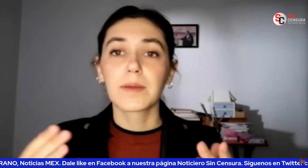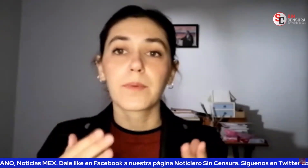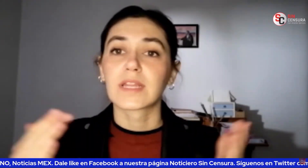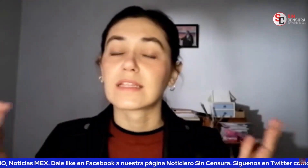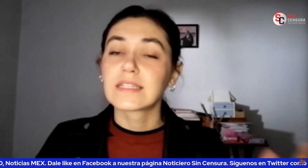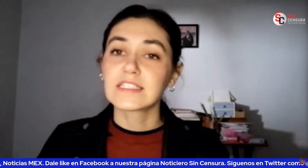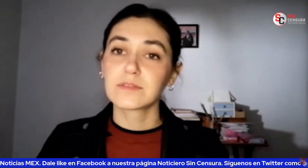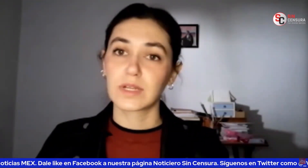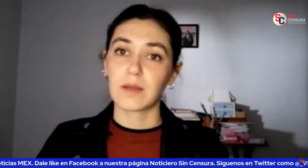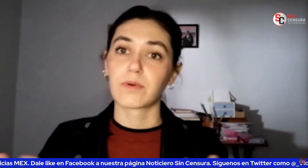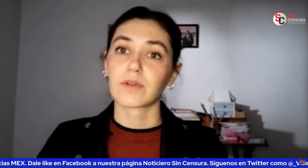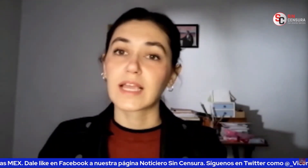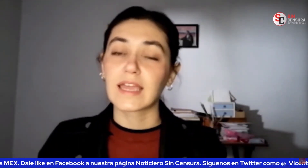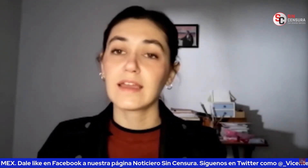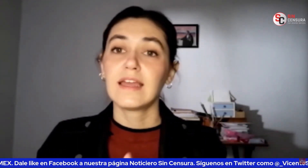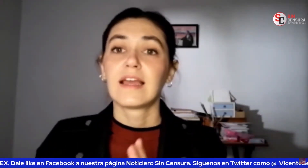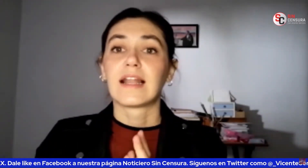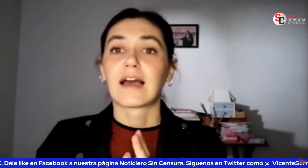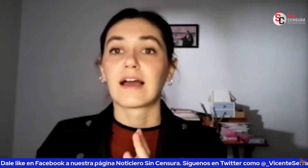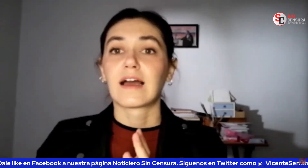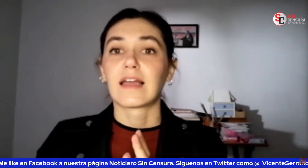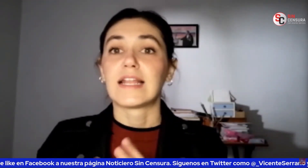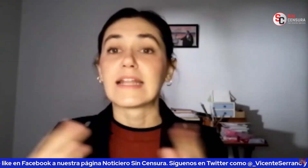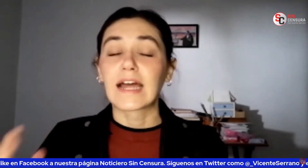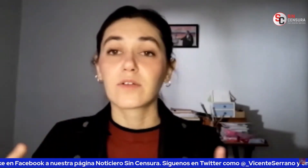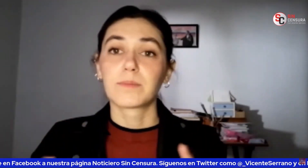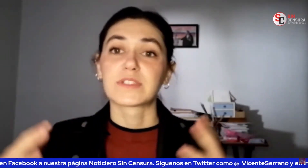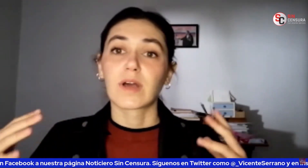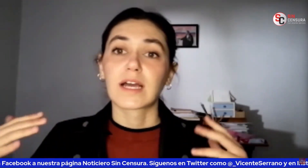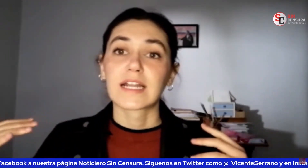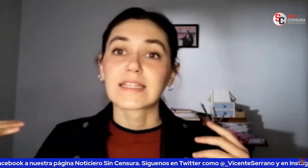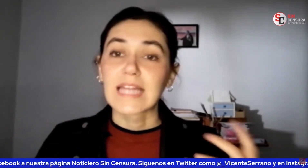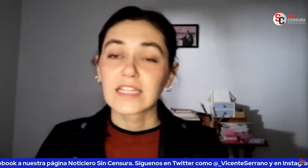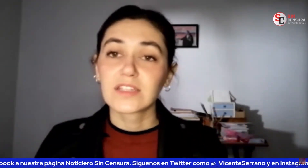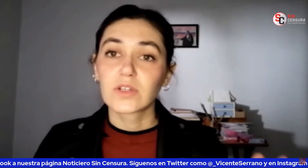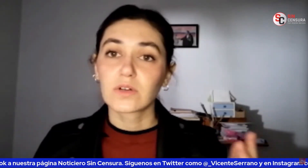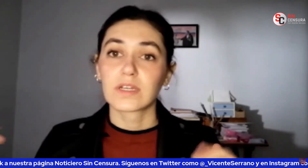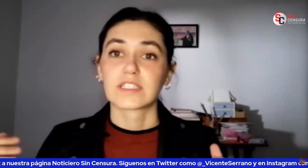un tema importantísimo en el por qué el